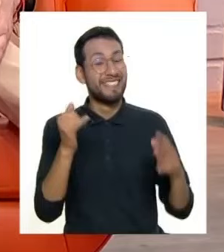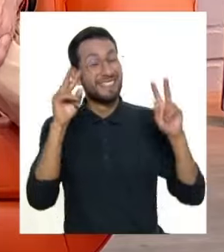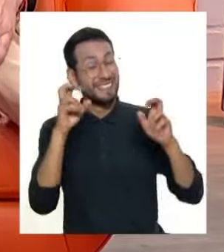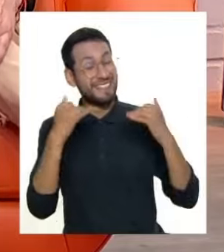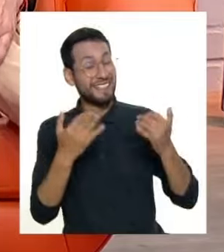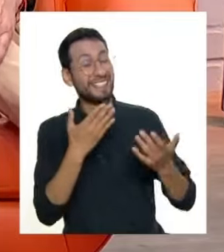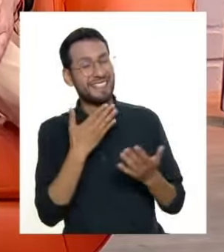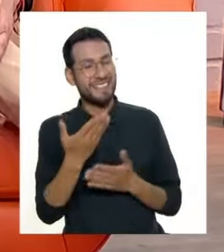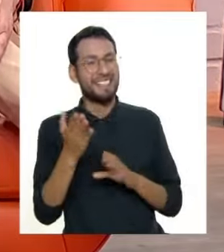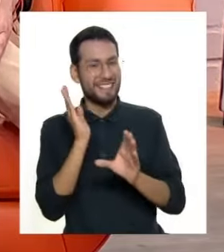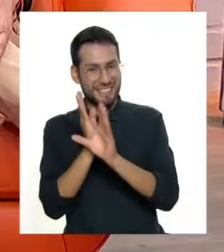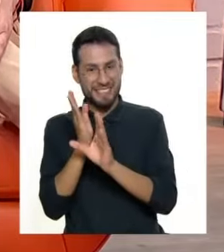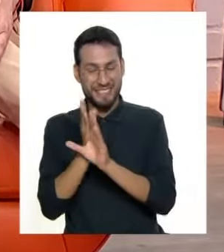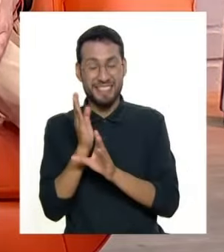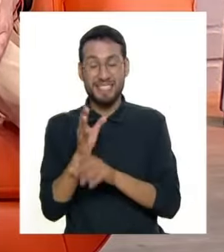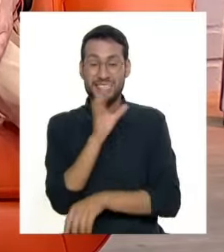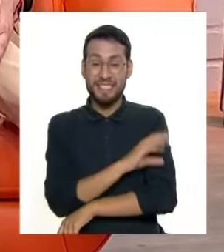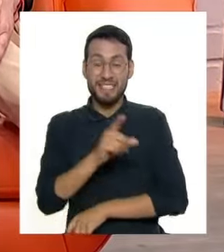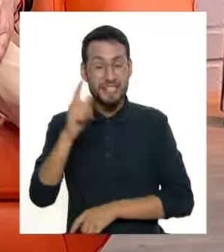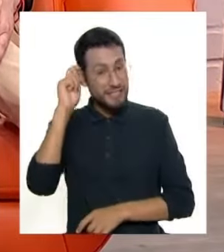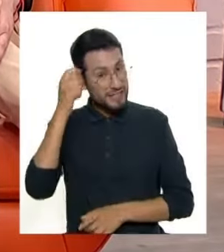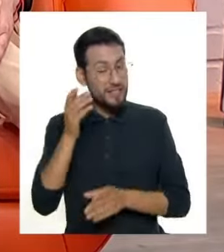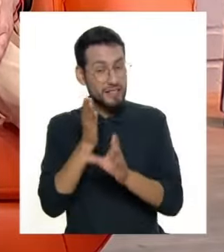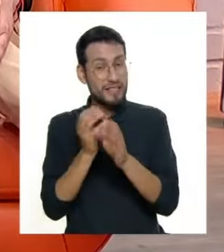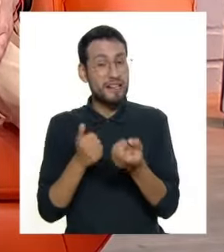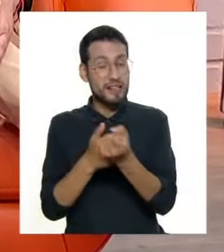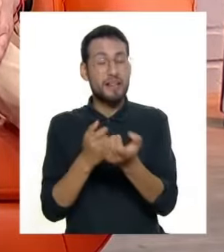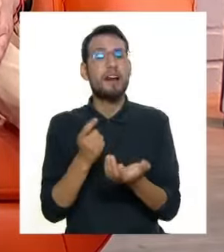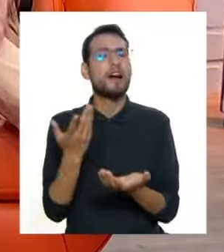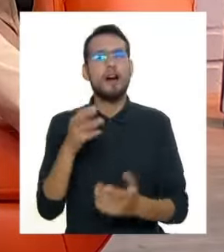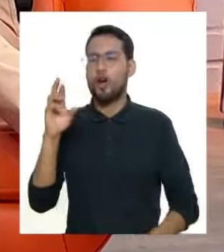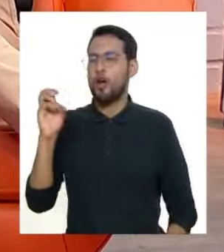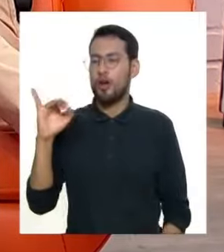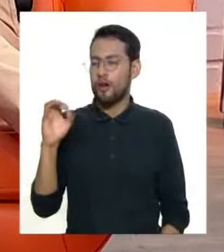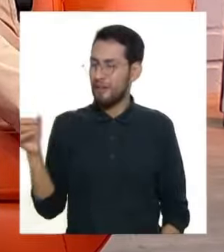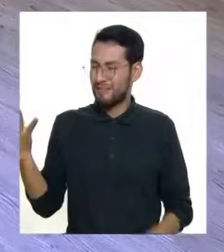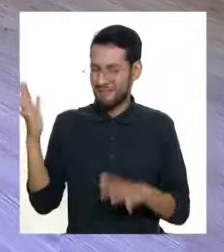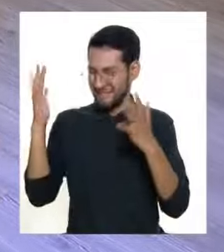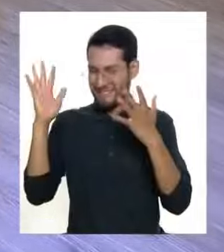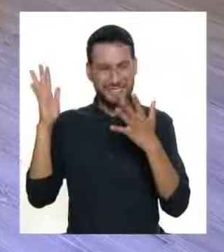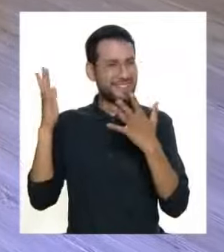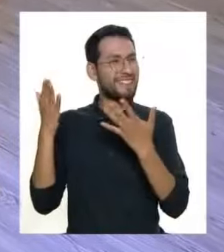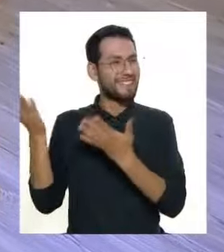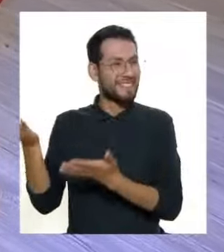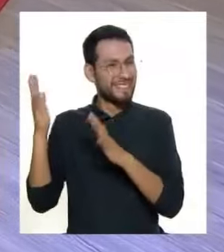Está con nosotras la psicóloga clínica y psicoterapeuta Rocío Martens. Un aplauso para ella, por favor.